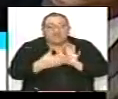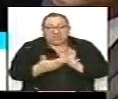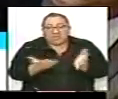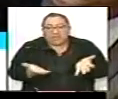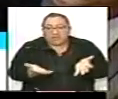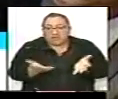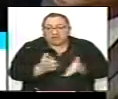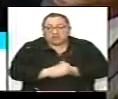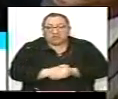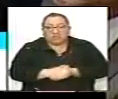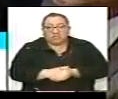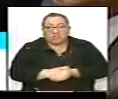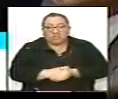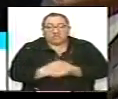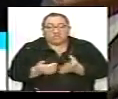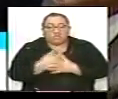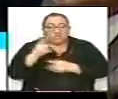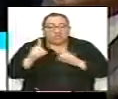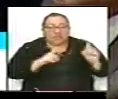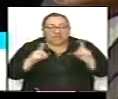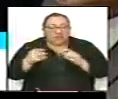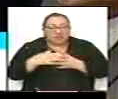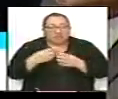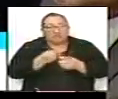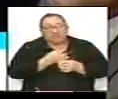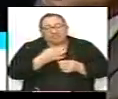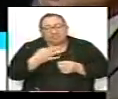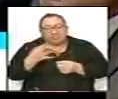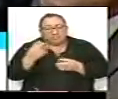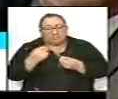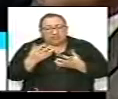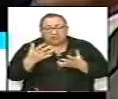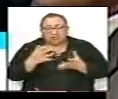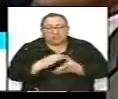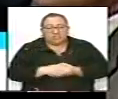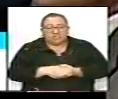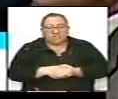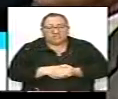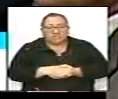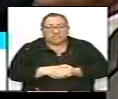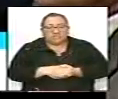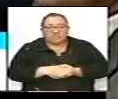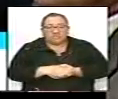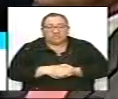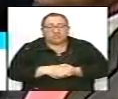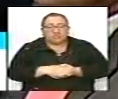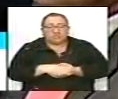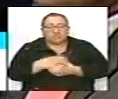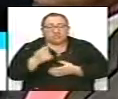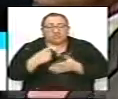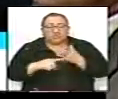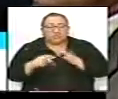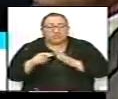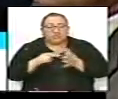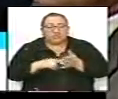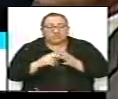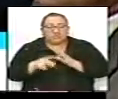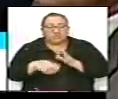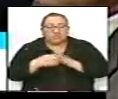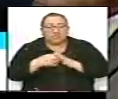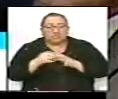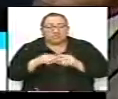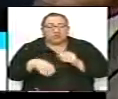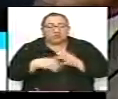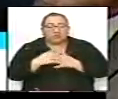presentar nuevas directivas, o sea, una serie de dificultades. ¿Cómo se va a hacer para que haya, encima de todo